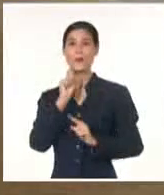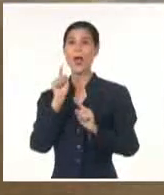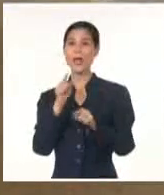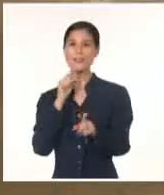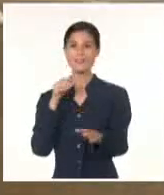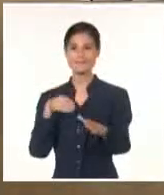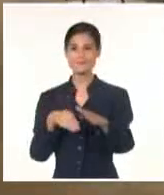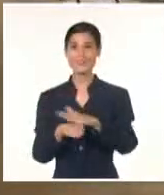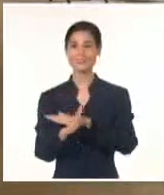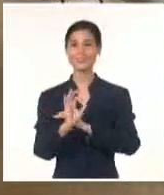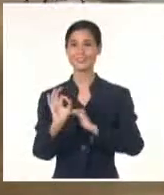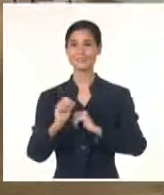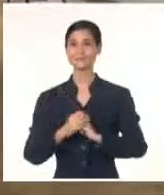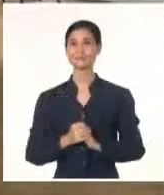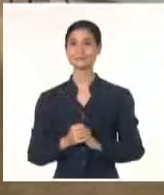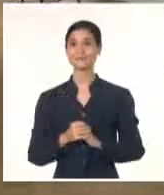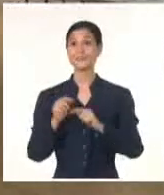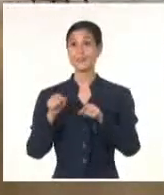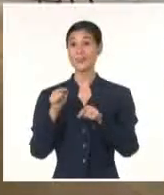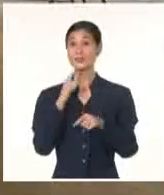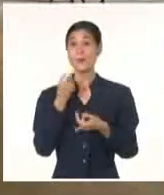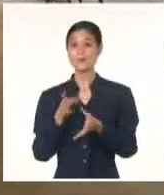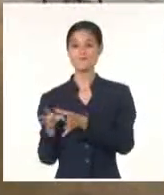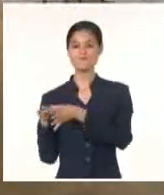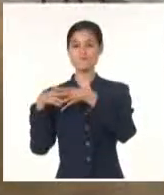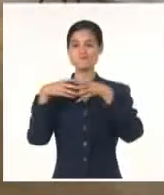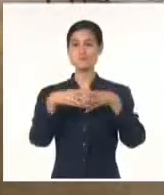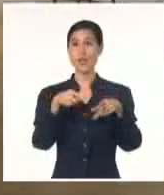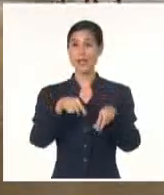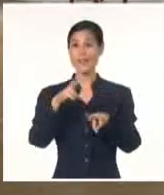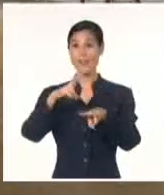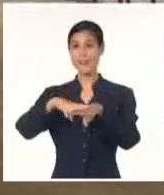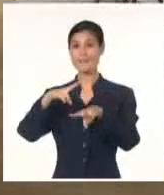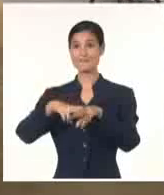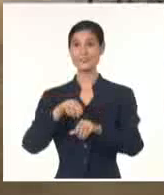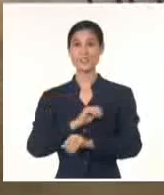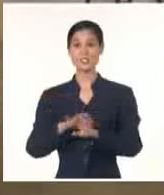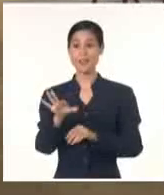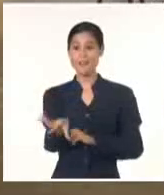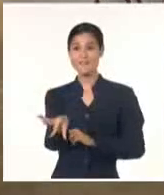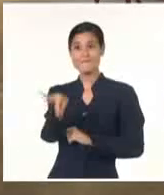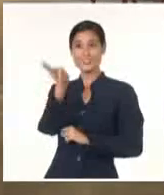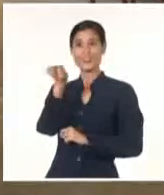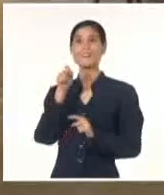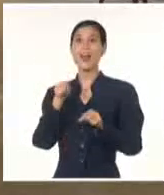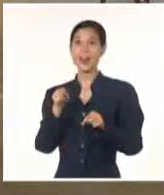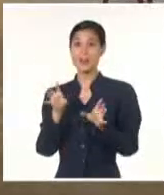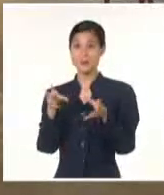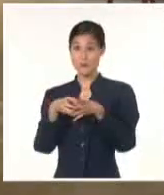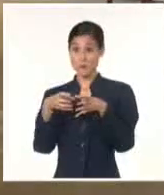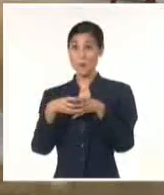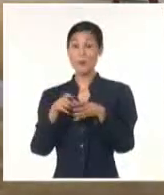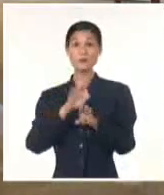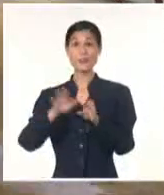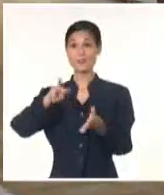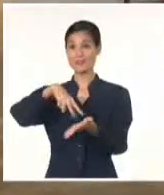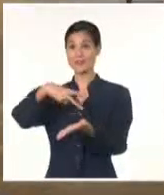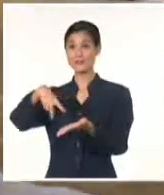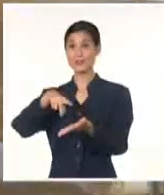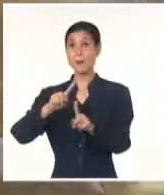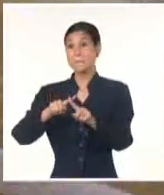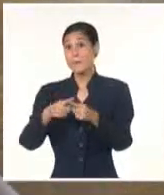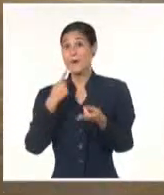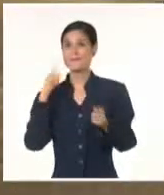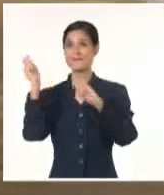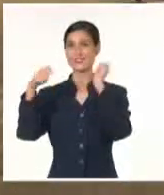a través del Ballet de Camagüey. La compañía está entre las invitadas a la edición 28ª del Festival Internacional de